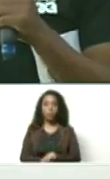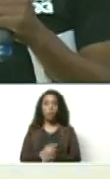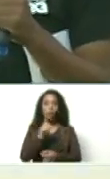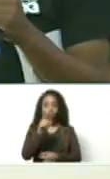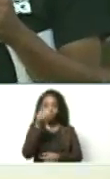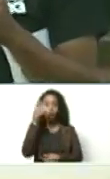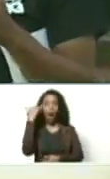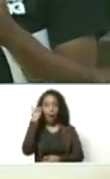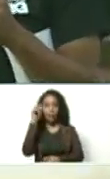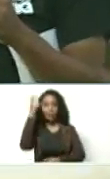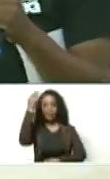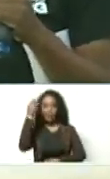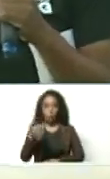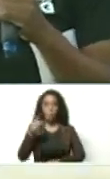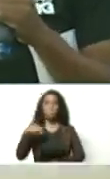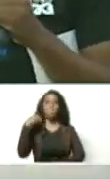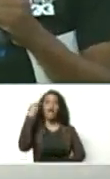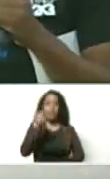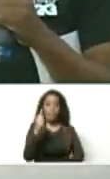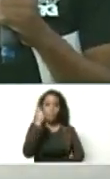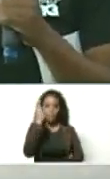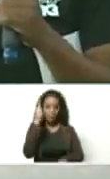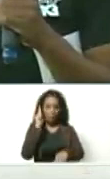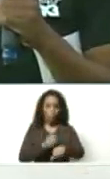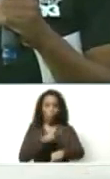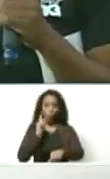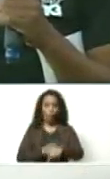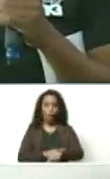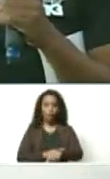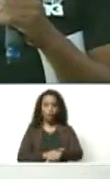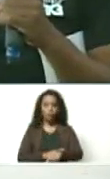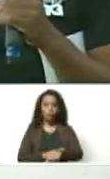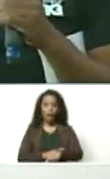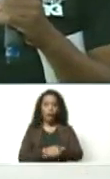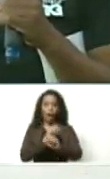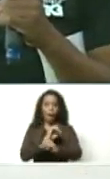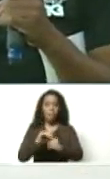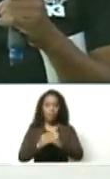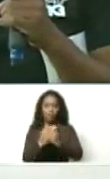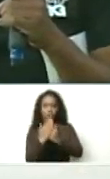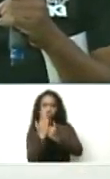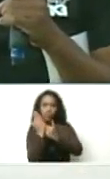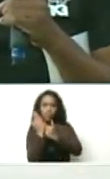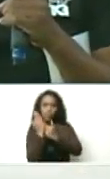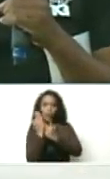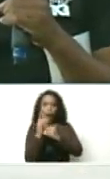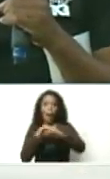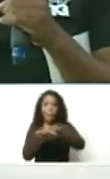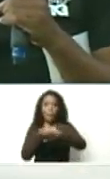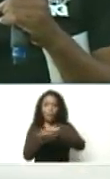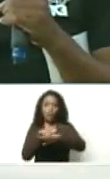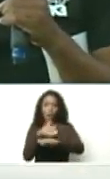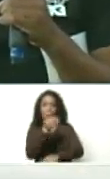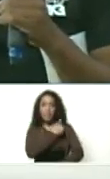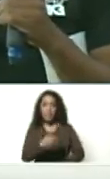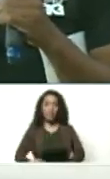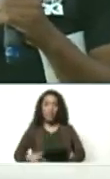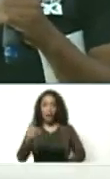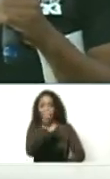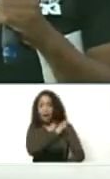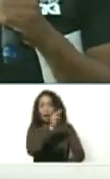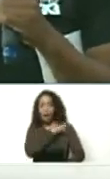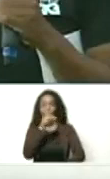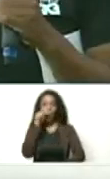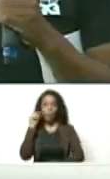seguridad que mañana a primera hora, al amanecer, el ministro de la Presidencia, general Jorge